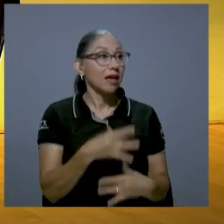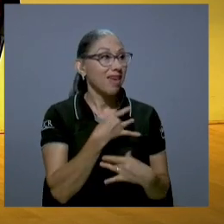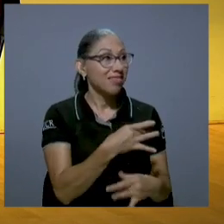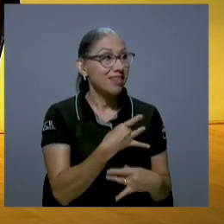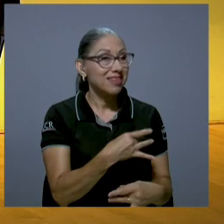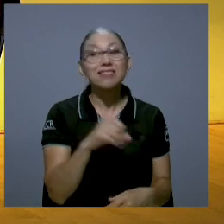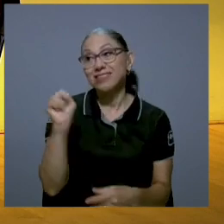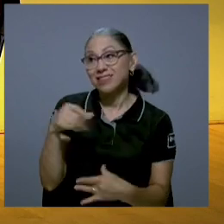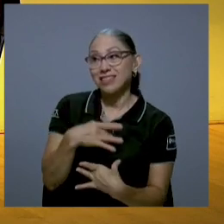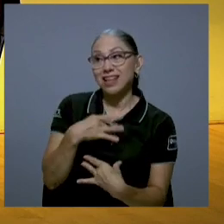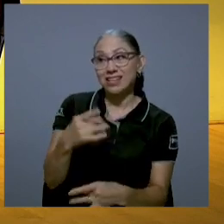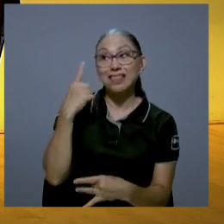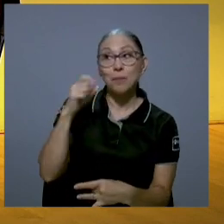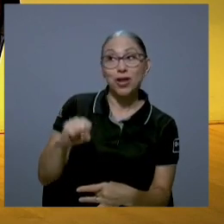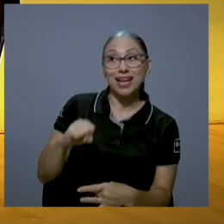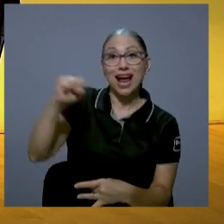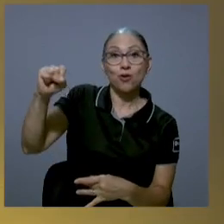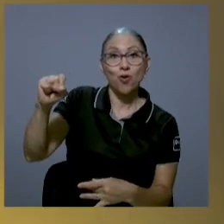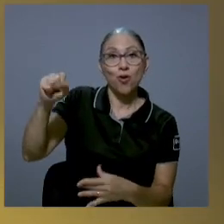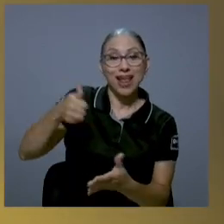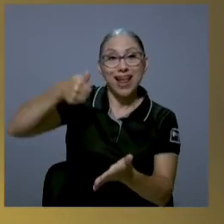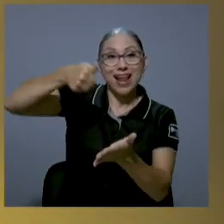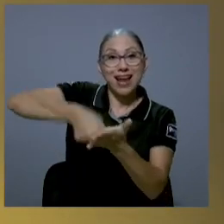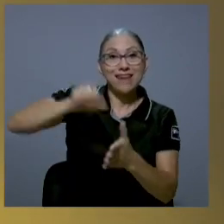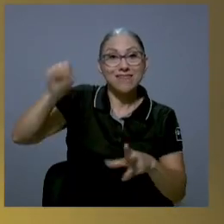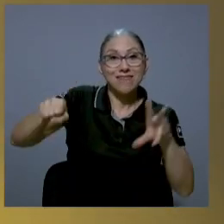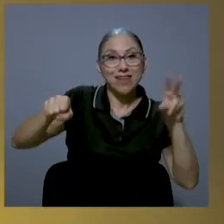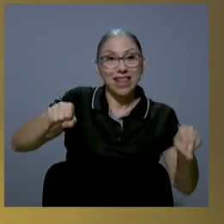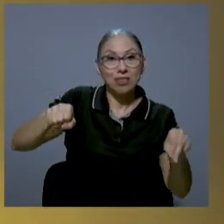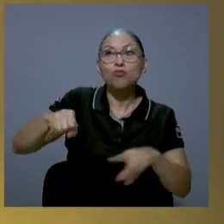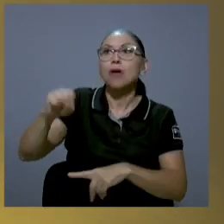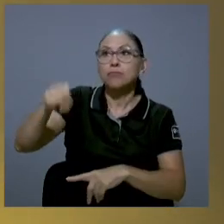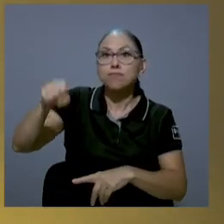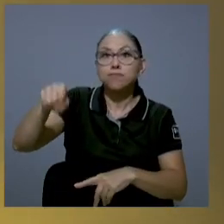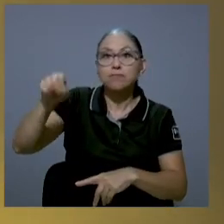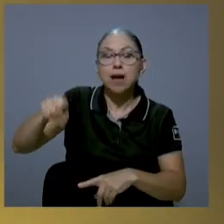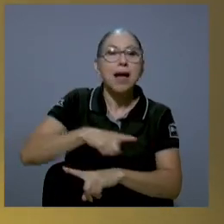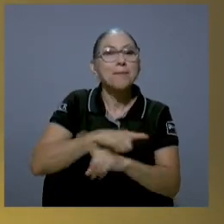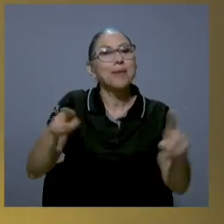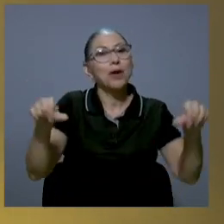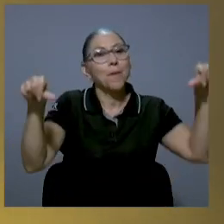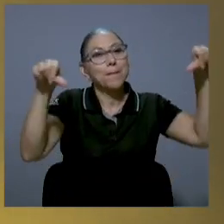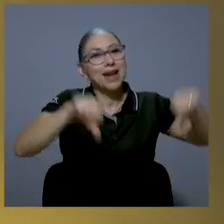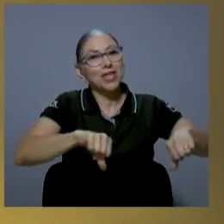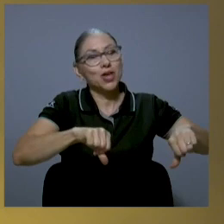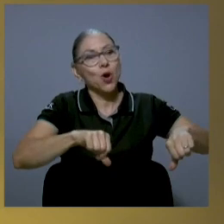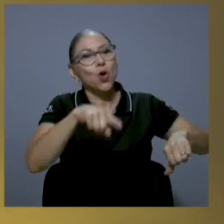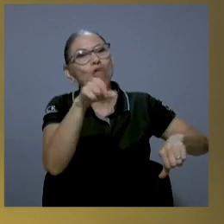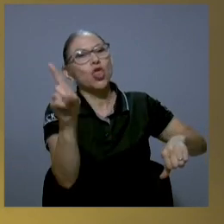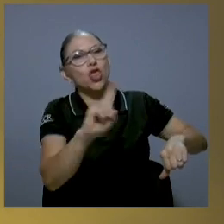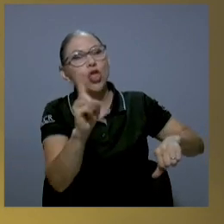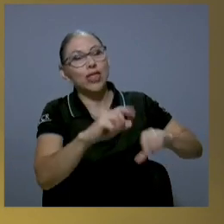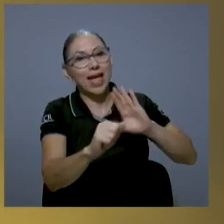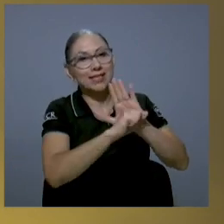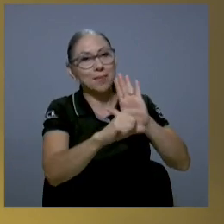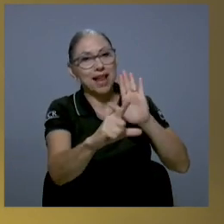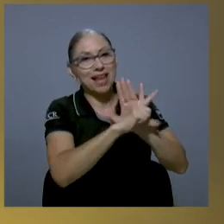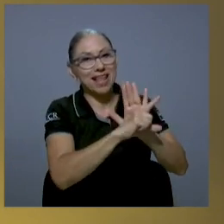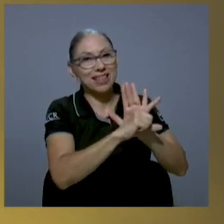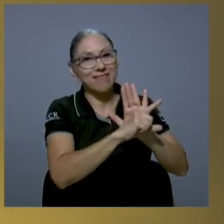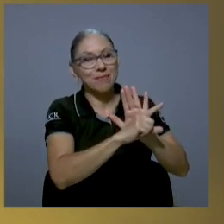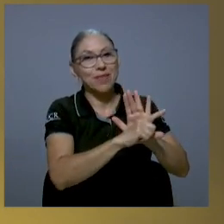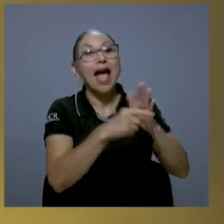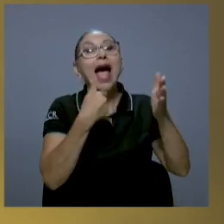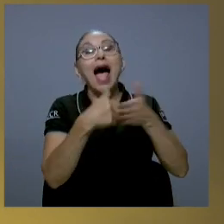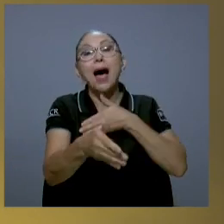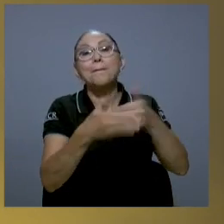referéndum. Pero perdió el voto en la Asamblea Legislativa, a pesar de